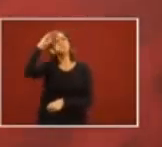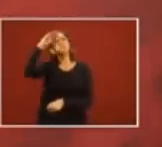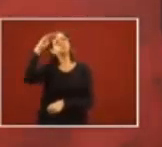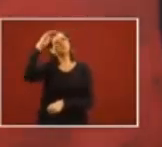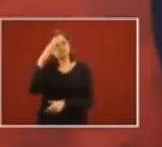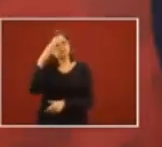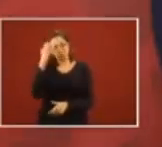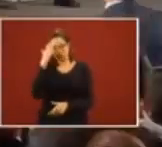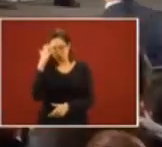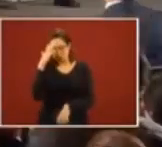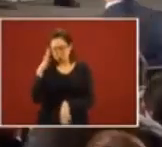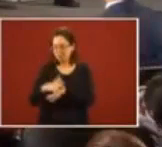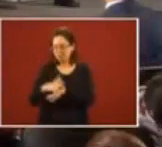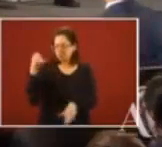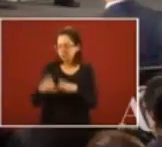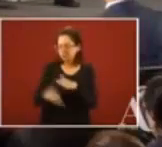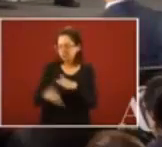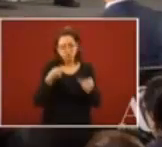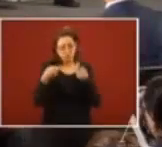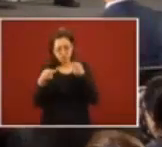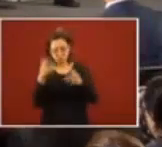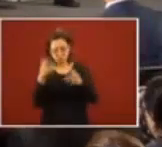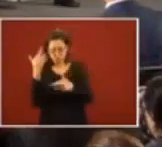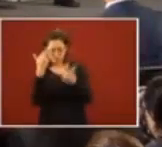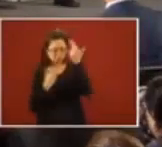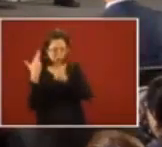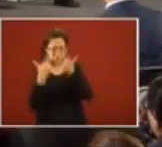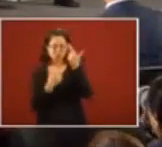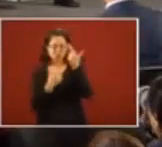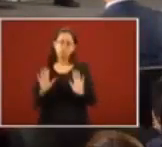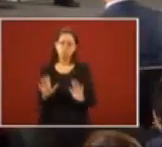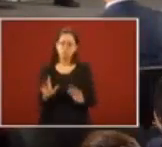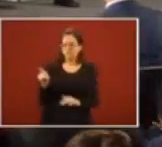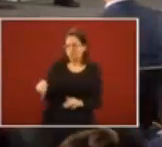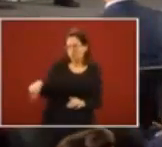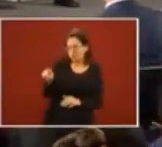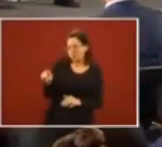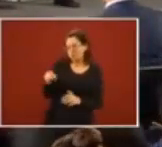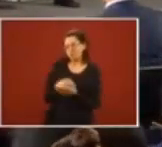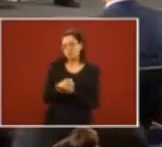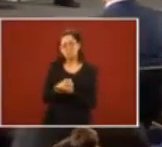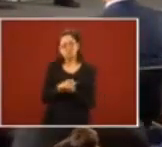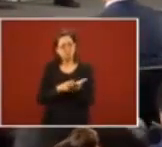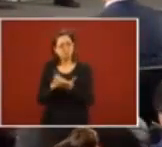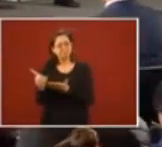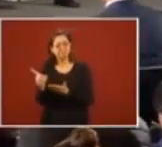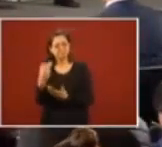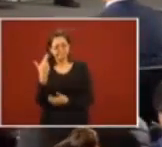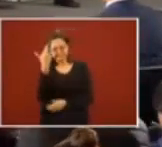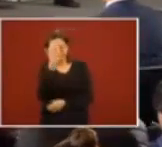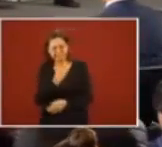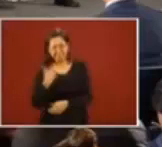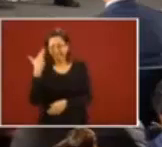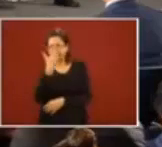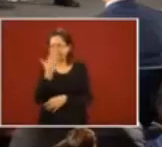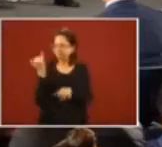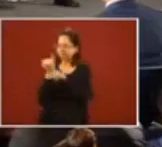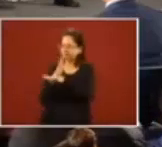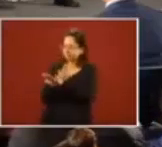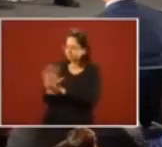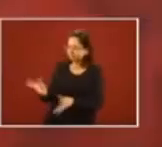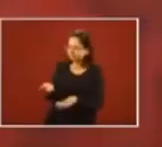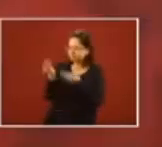conocer más sobre el plan. Tienen todo el derecho a contar con la